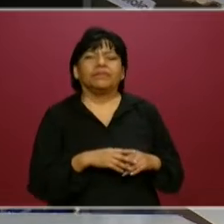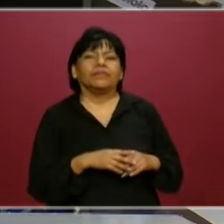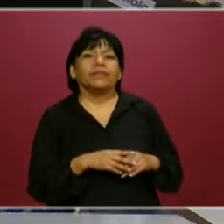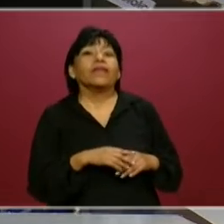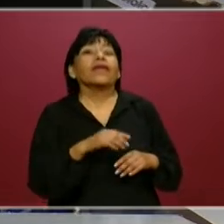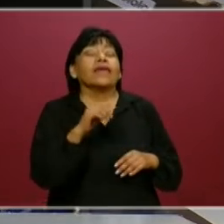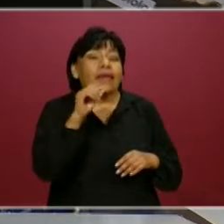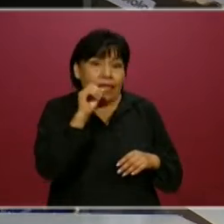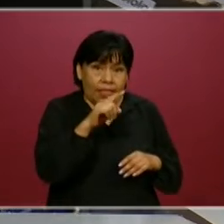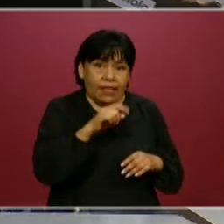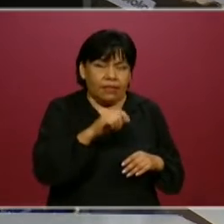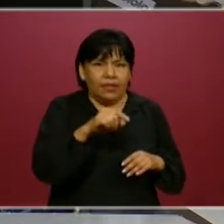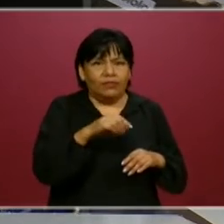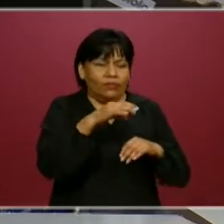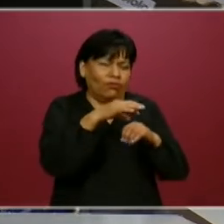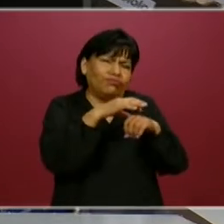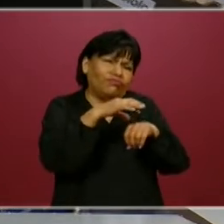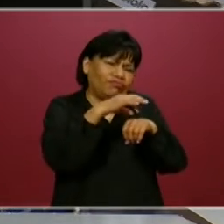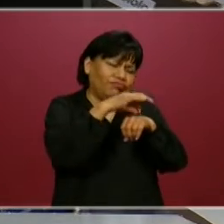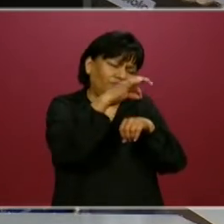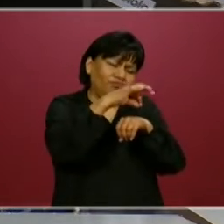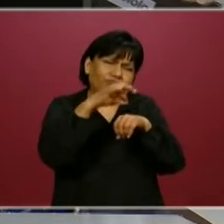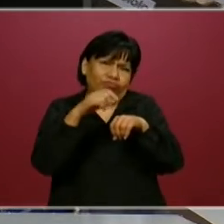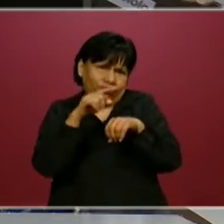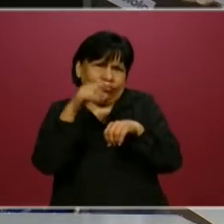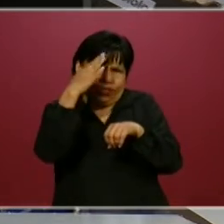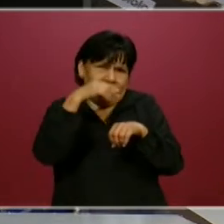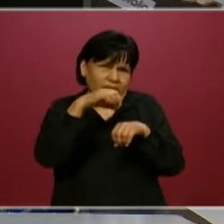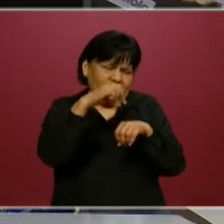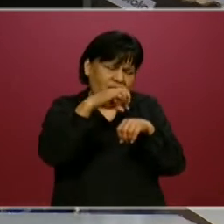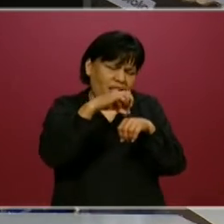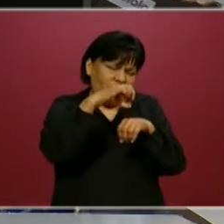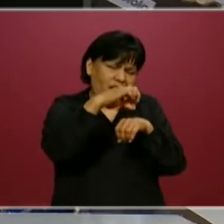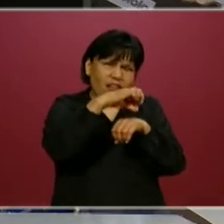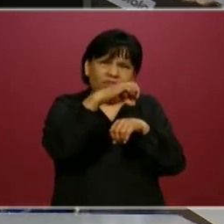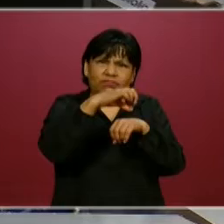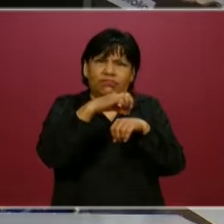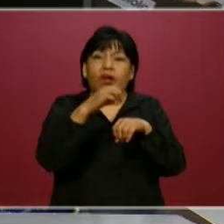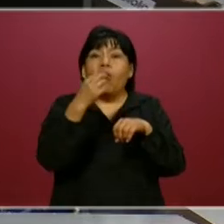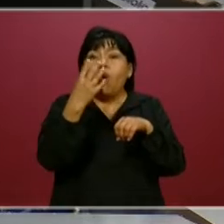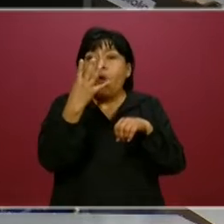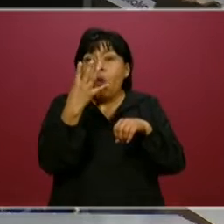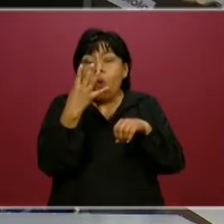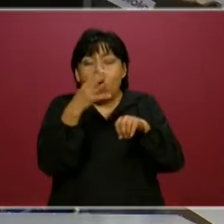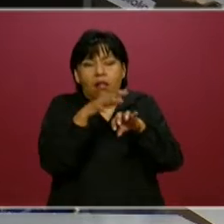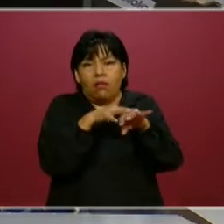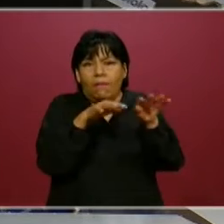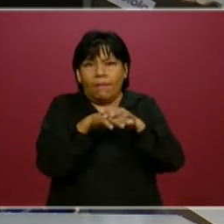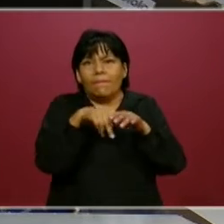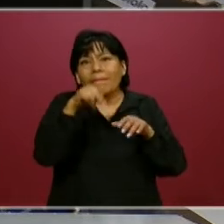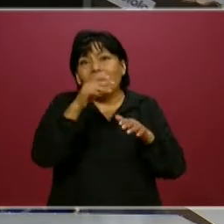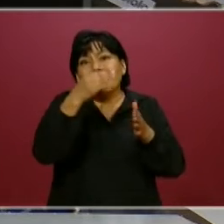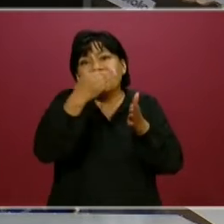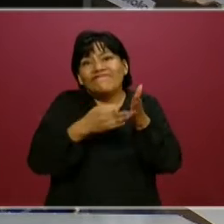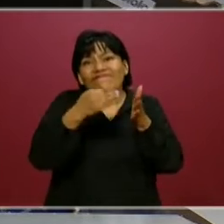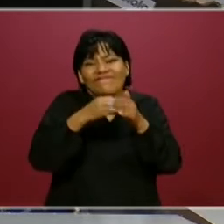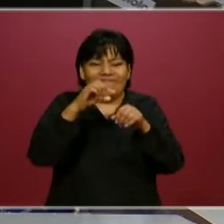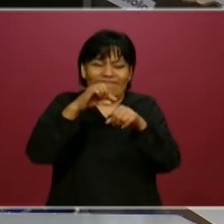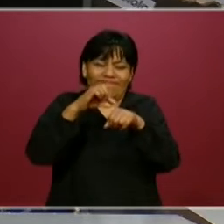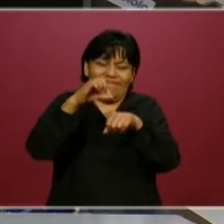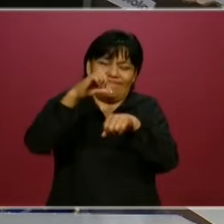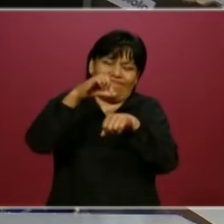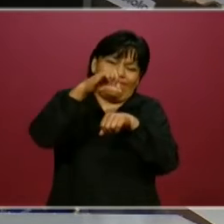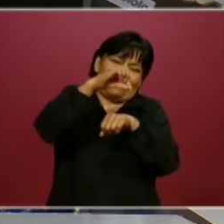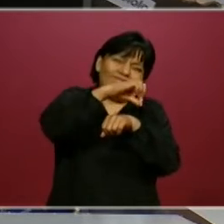y también un erizo como ya lo sabes el erizo si tiene sus cuatro patitas sin embargo le hacen falta sus dudas